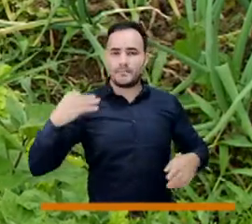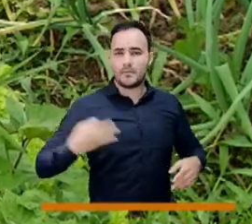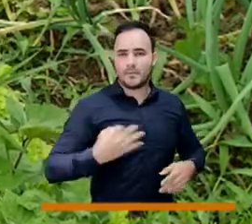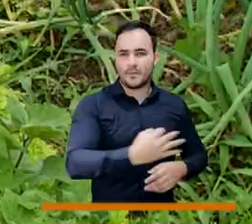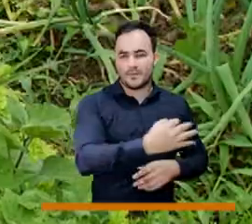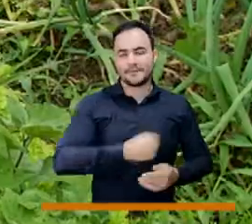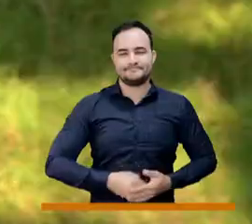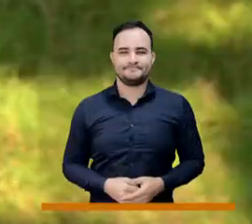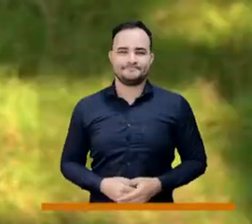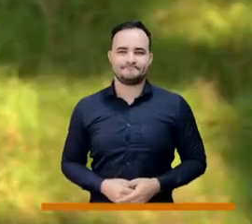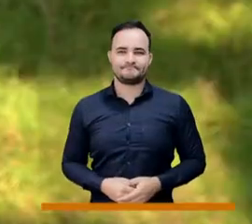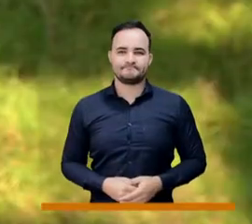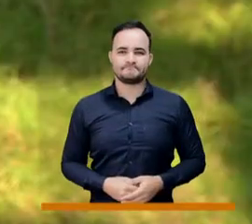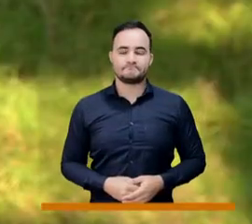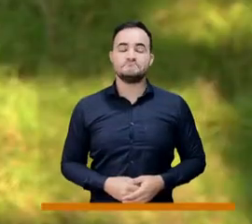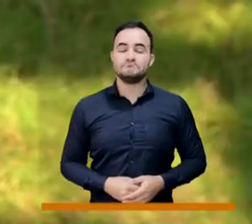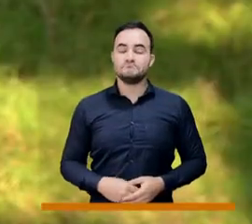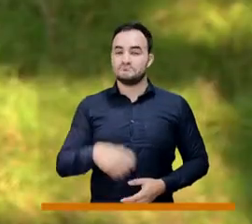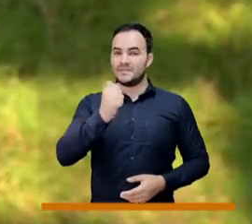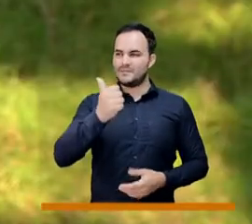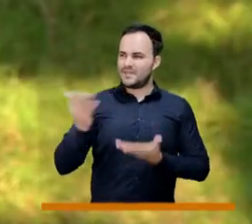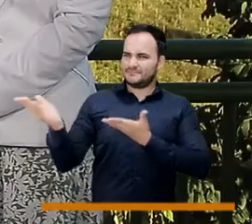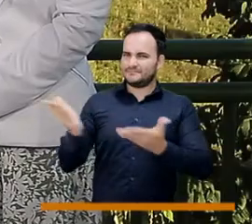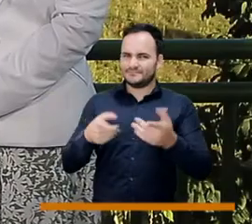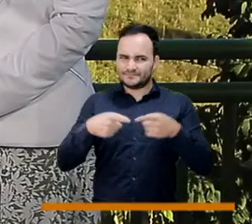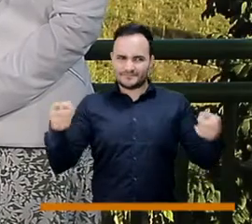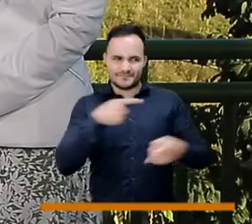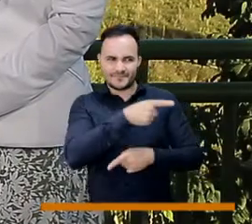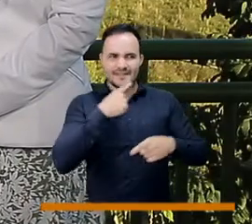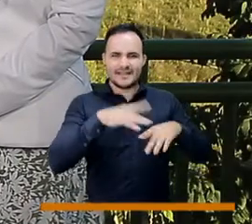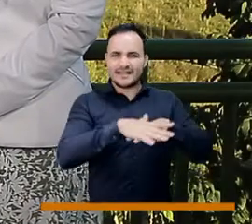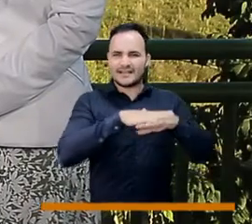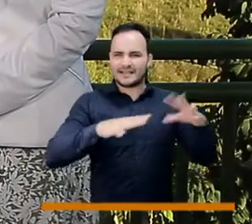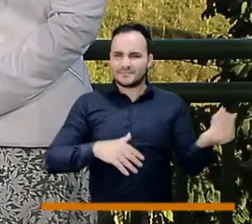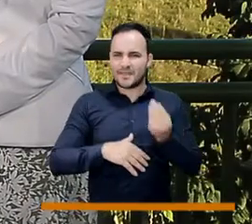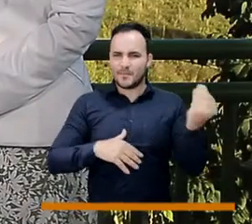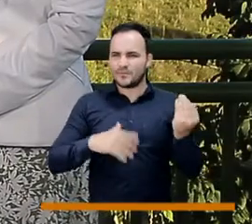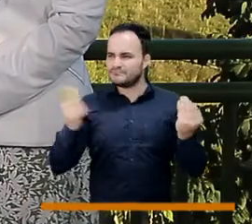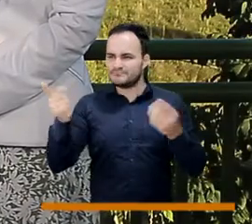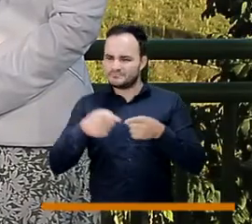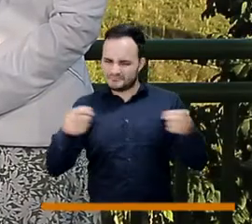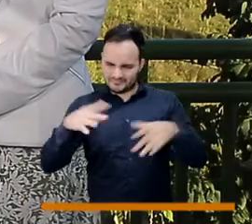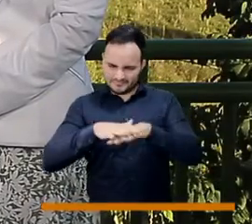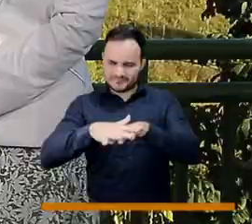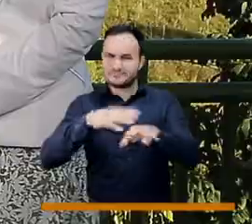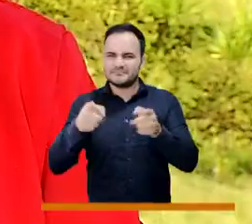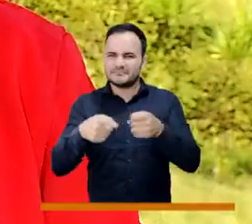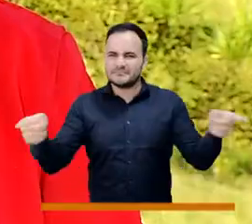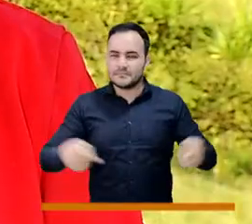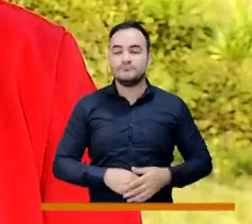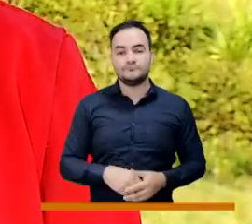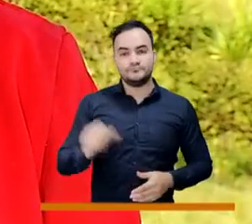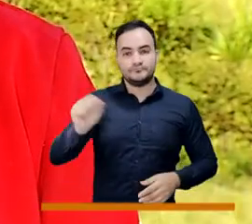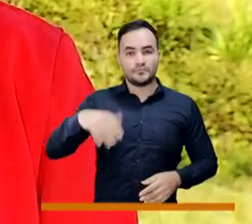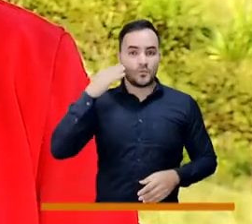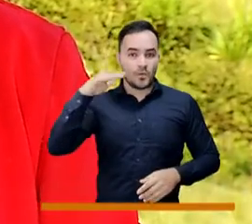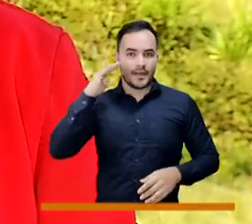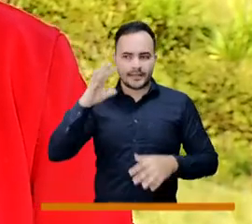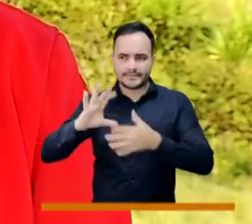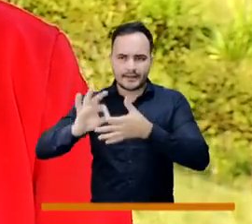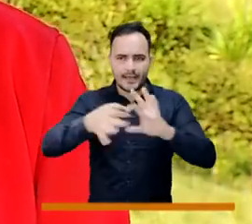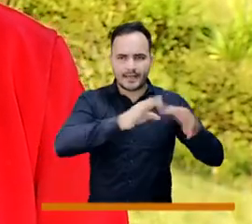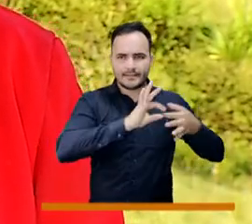alimentación. Concejal, contémosle a los televidentes qué es la Red Intercorregimental. Es una red de mujeres que